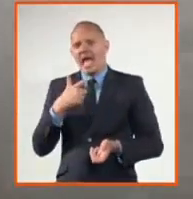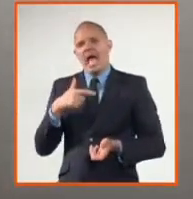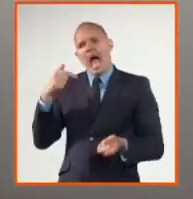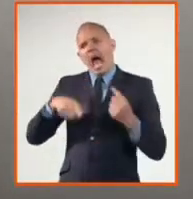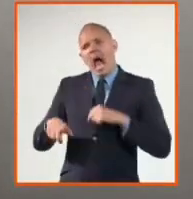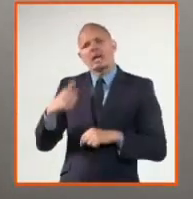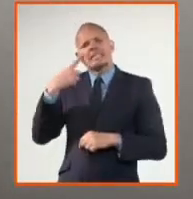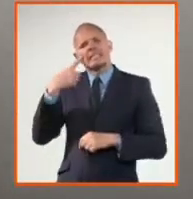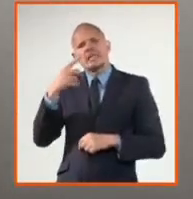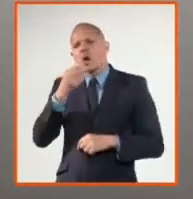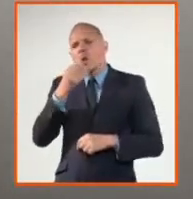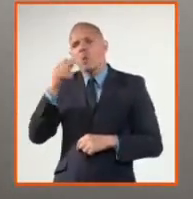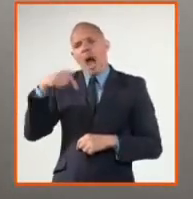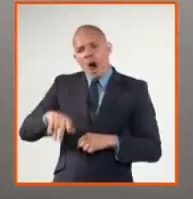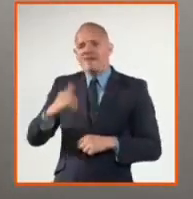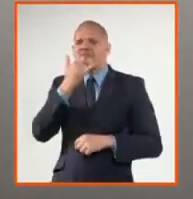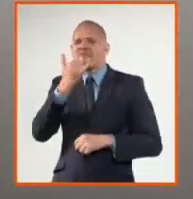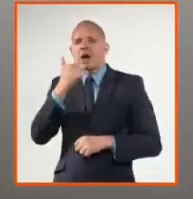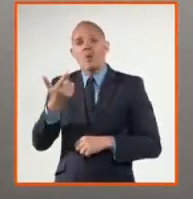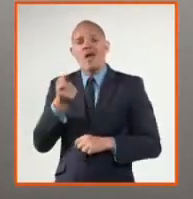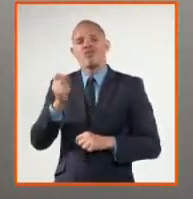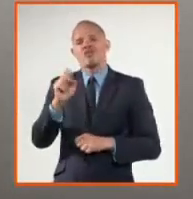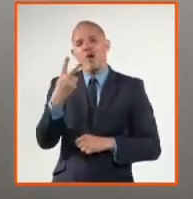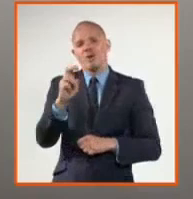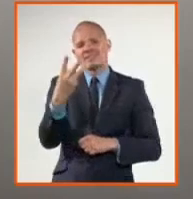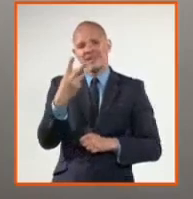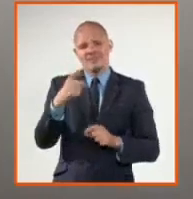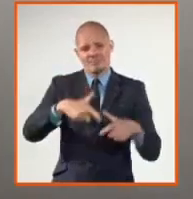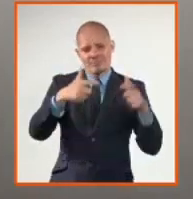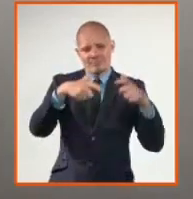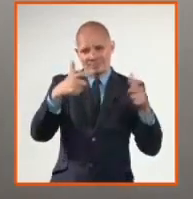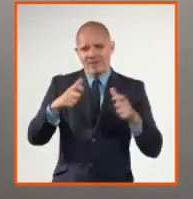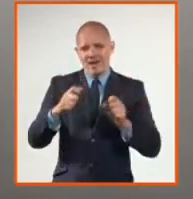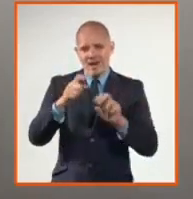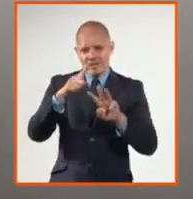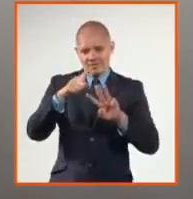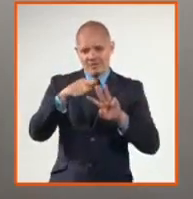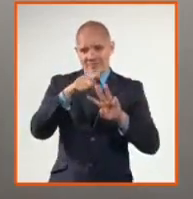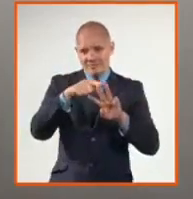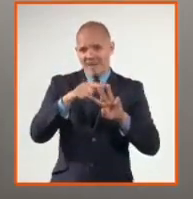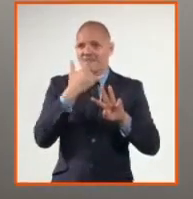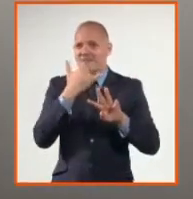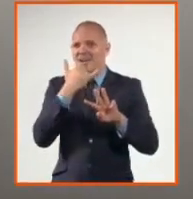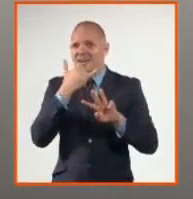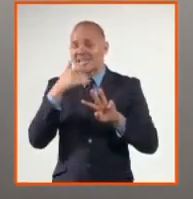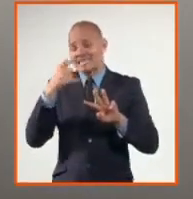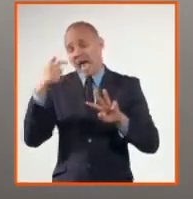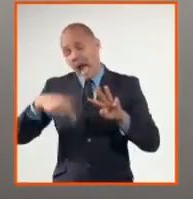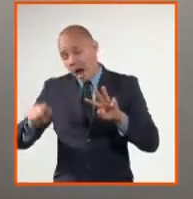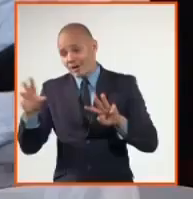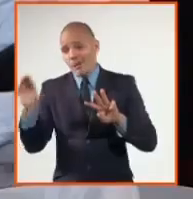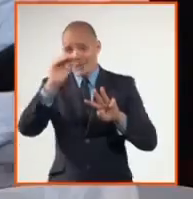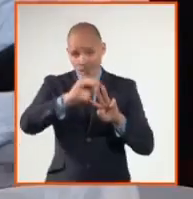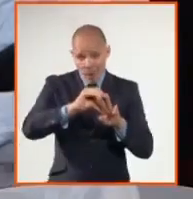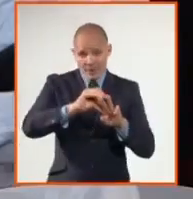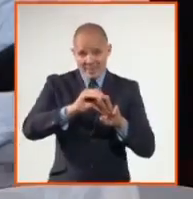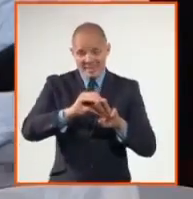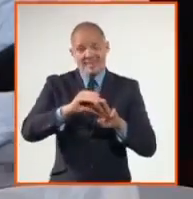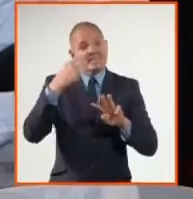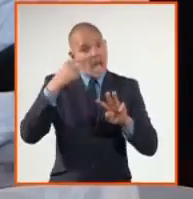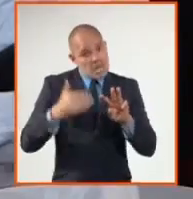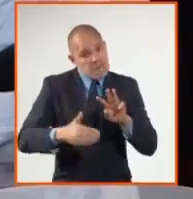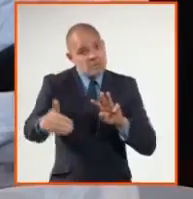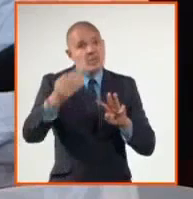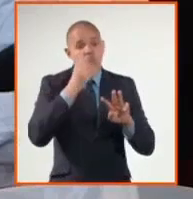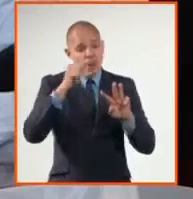fallar las otras entonces ahora cuando se pongan las nuevas en ese trabajo estaba haciendo que se mostraba remontar es reportado demostrado a nosotros